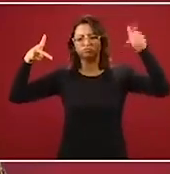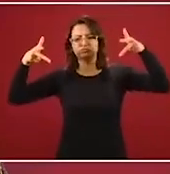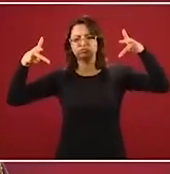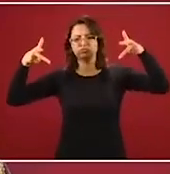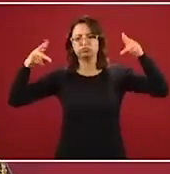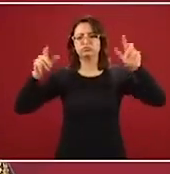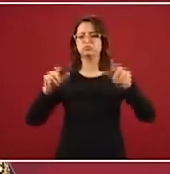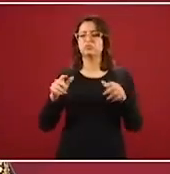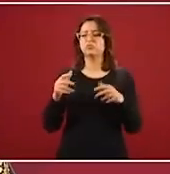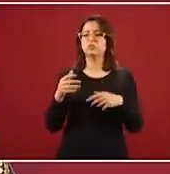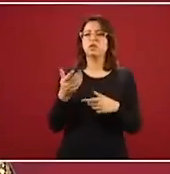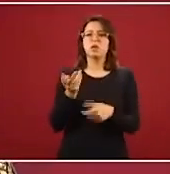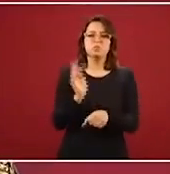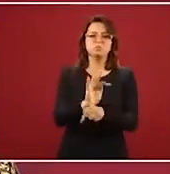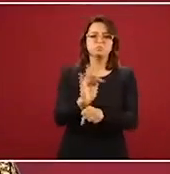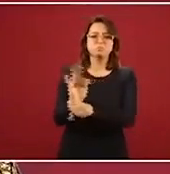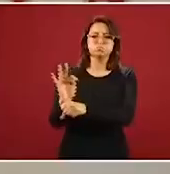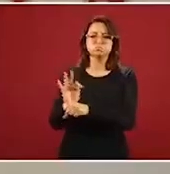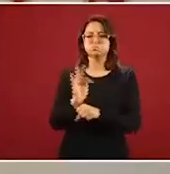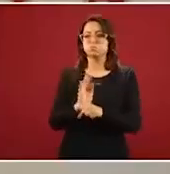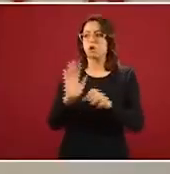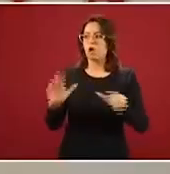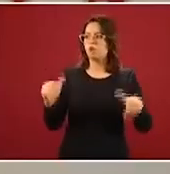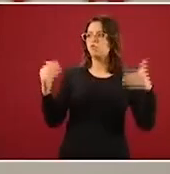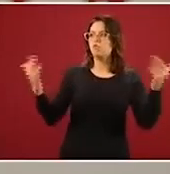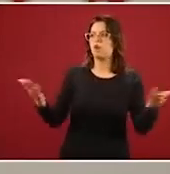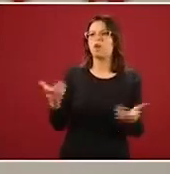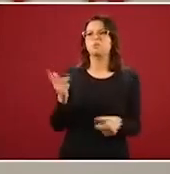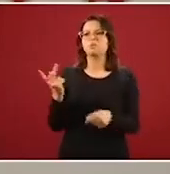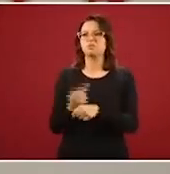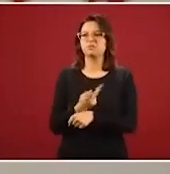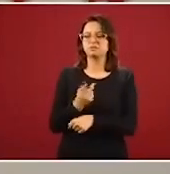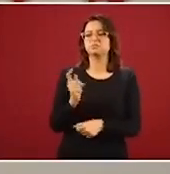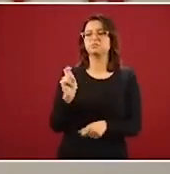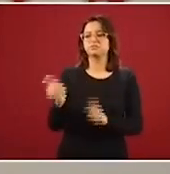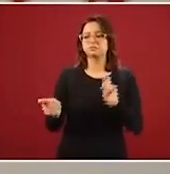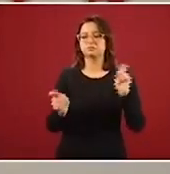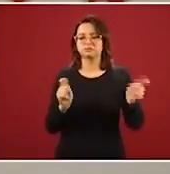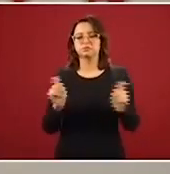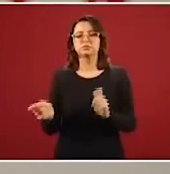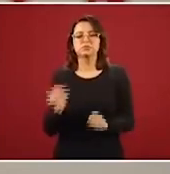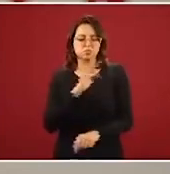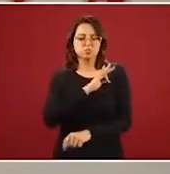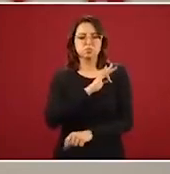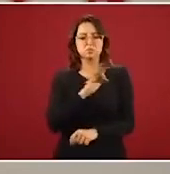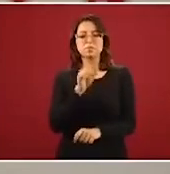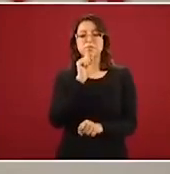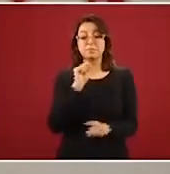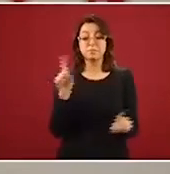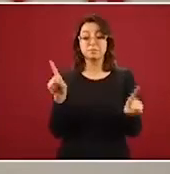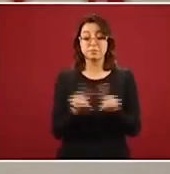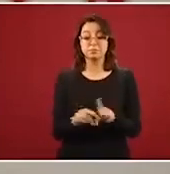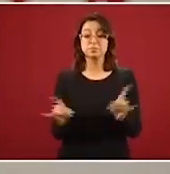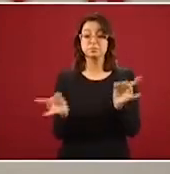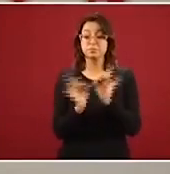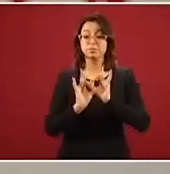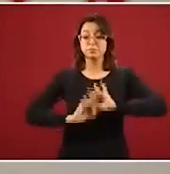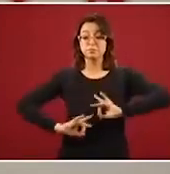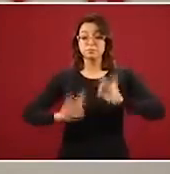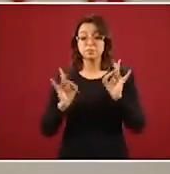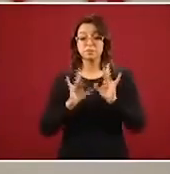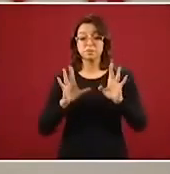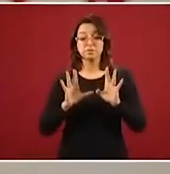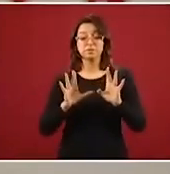de lo que puede estar sucediendo fuera de sus instalaciones, y que en algún momento se podría conectar con